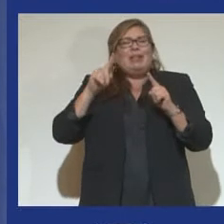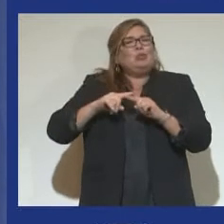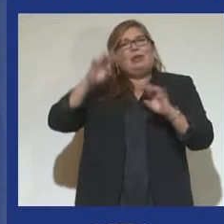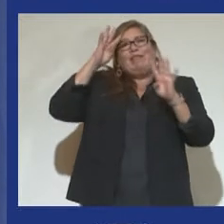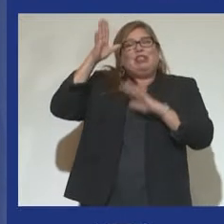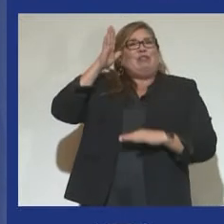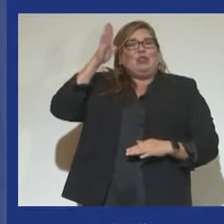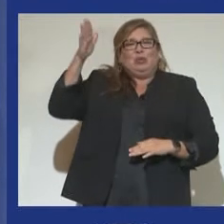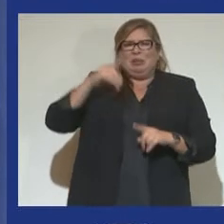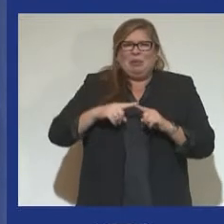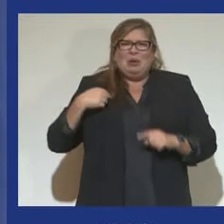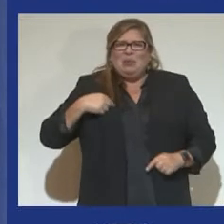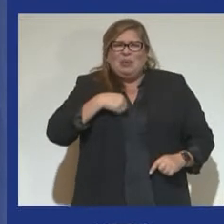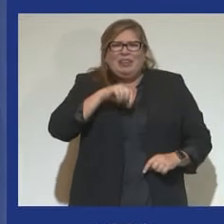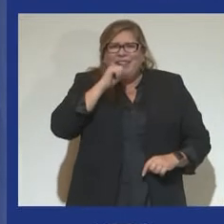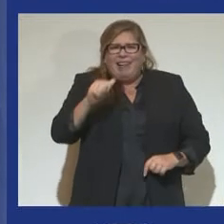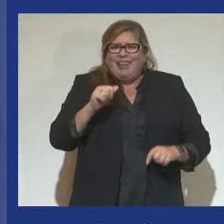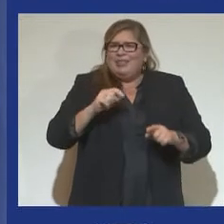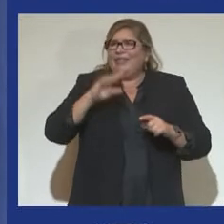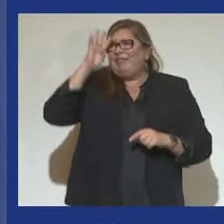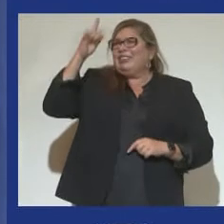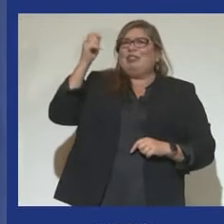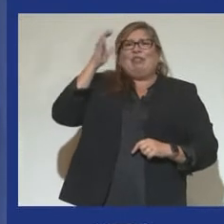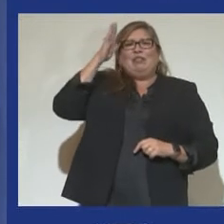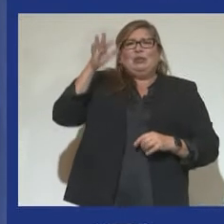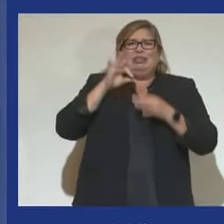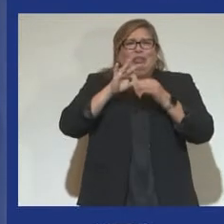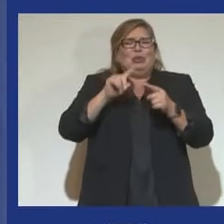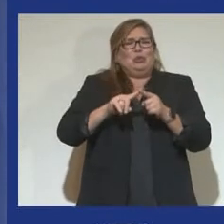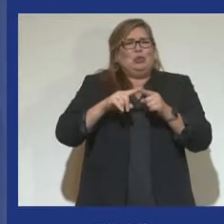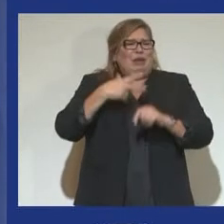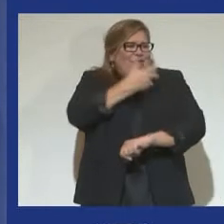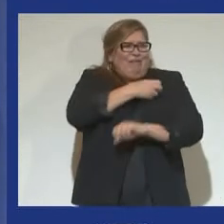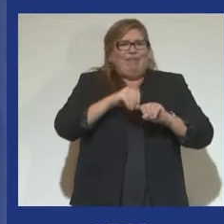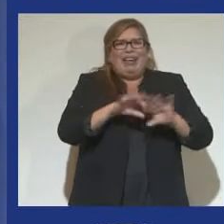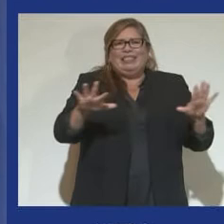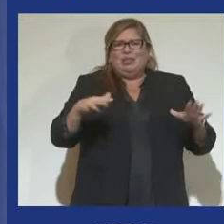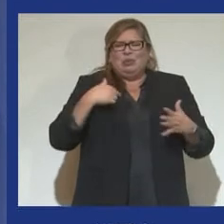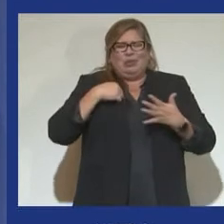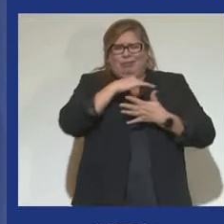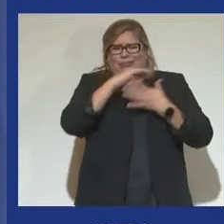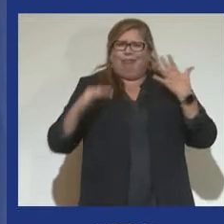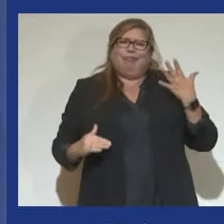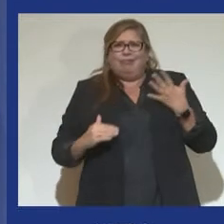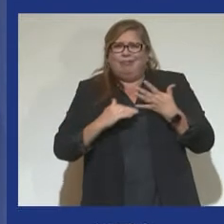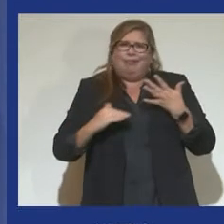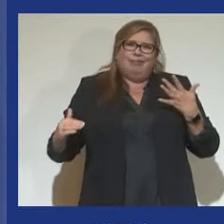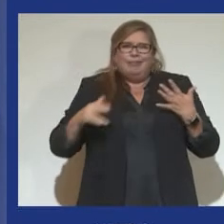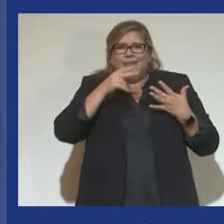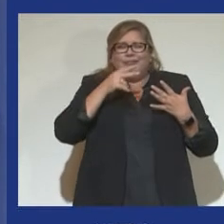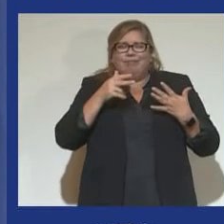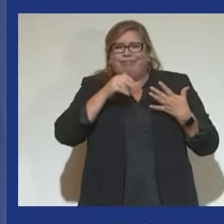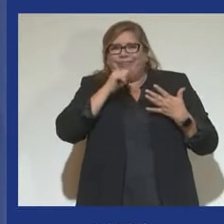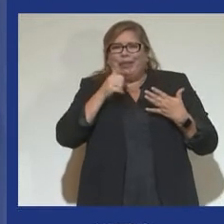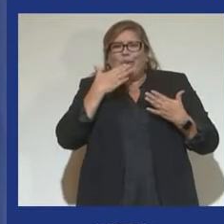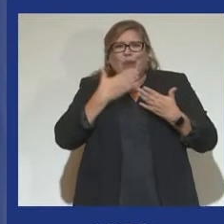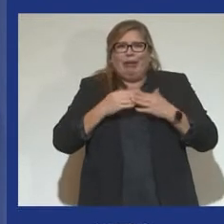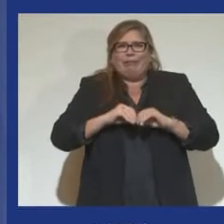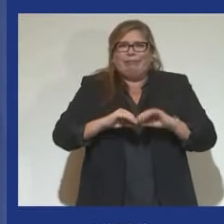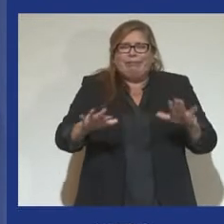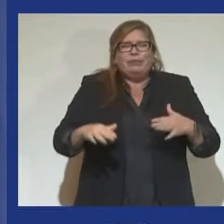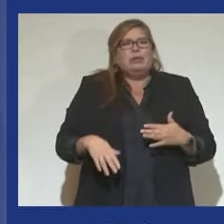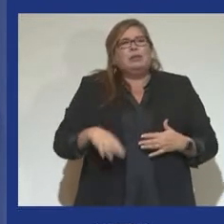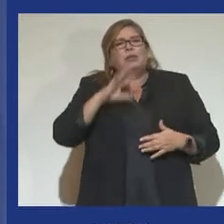embargo california no está inventando el futuro cuando se trata de administrar las vacunas señaló distintos grupos